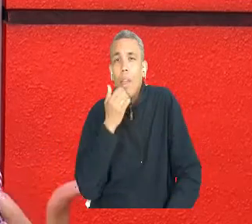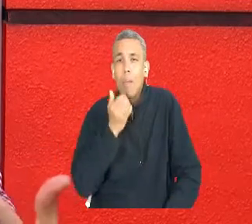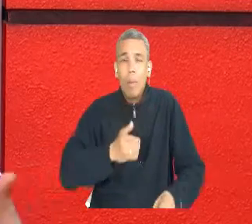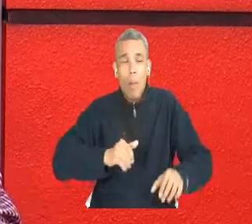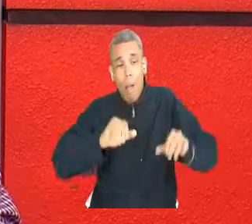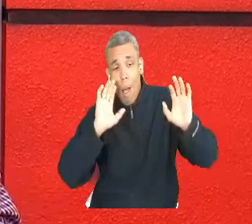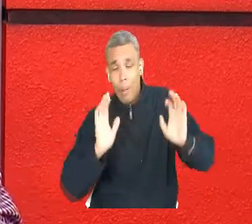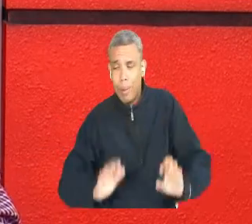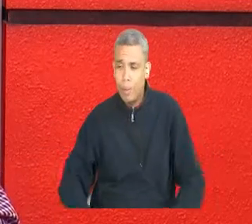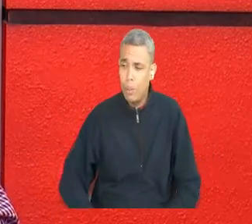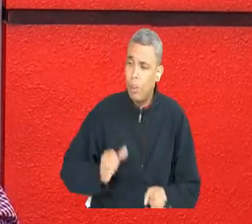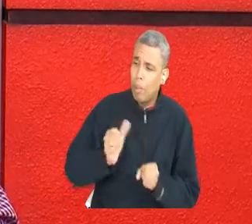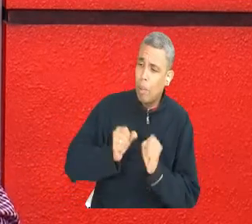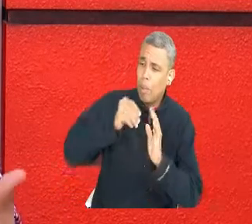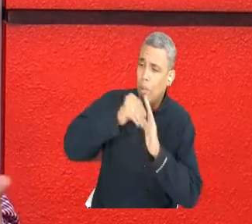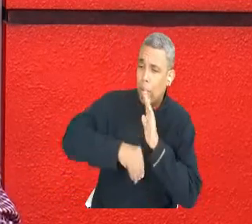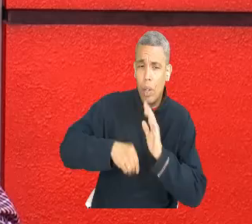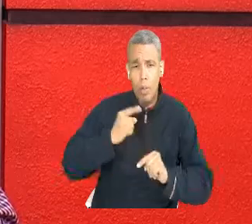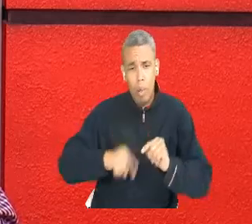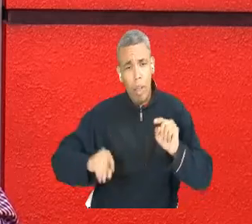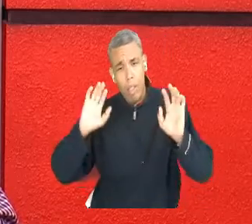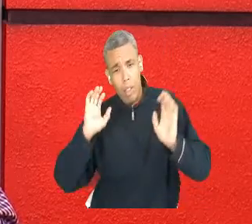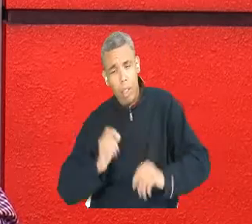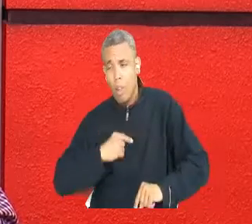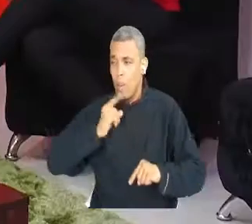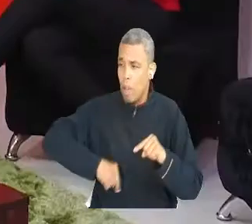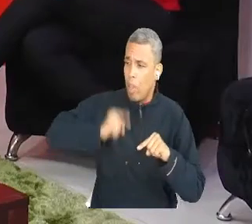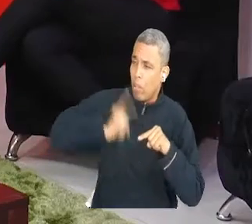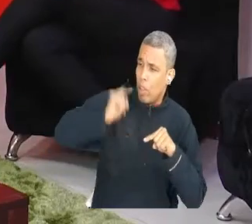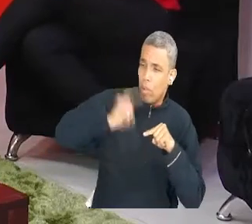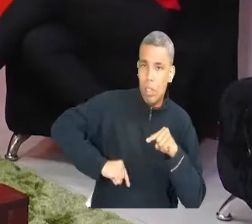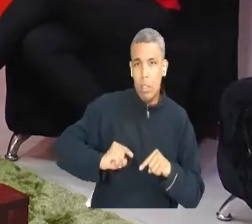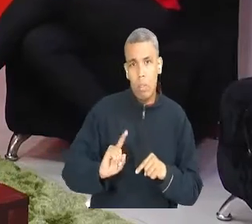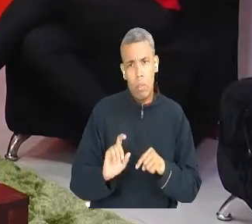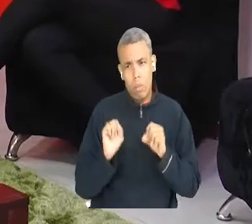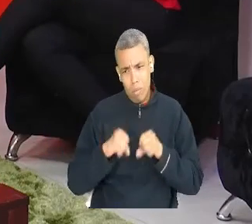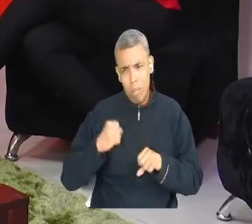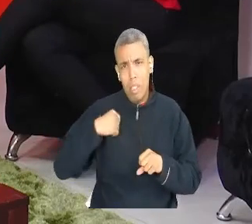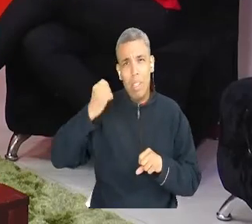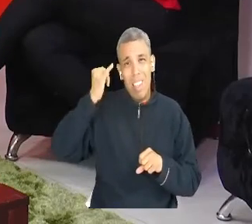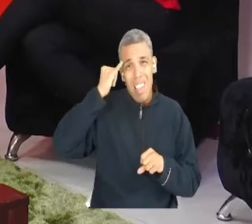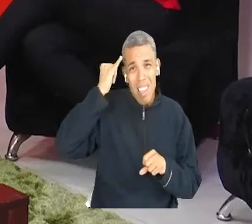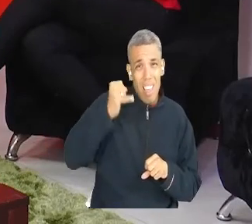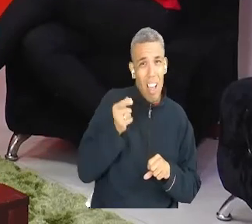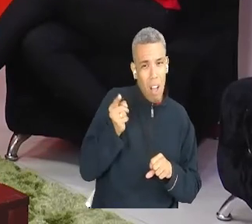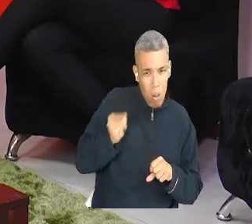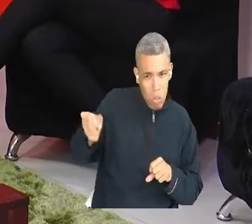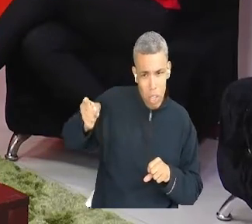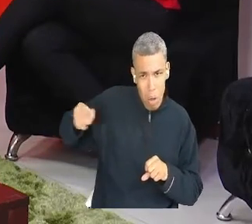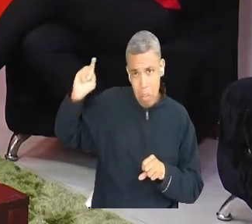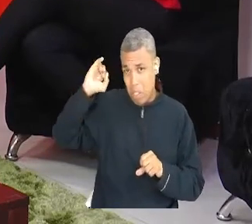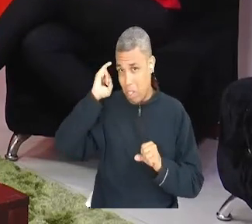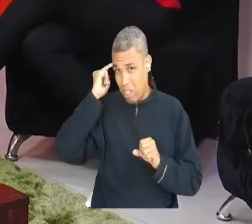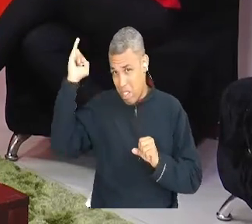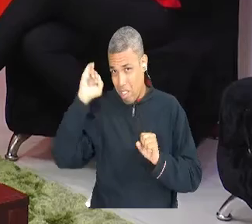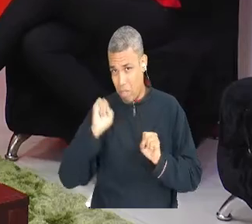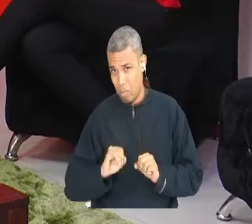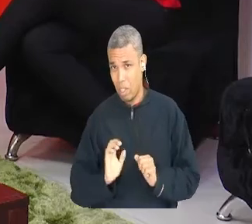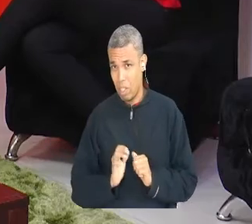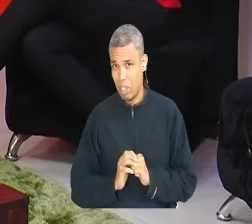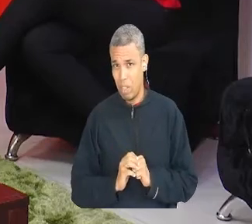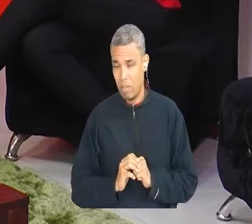cuando las cosas no están funcionando bien hay que buscar nuevas alternativas y una de las cosas que tenemos como alternativa es el turismo y en ese momento es